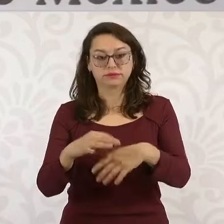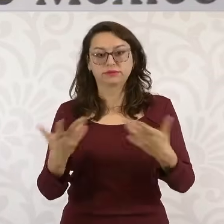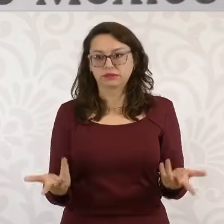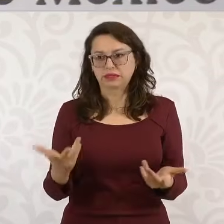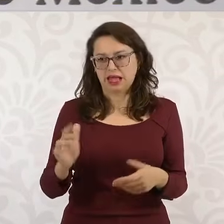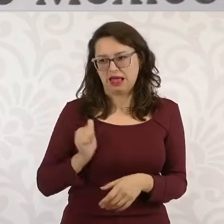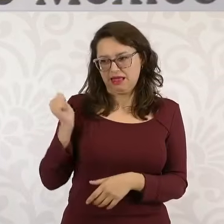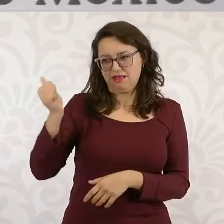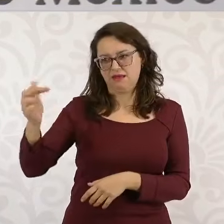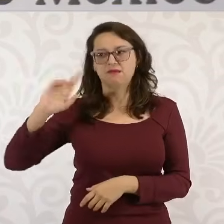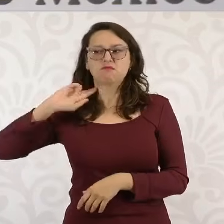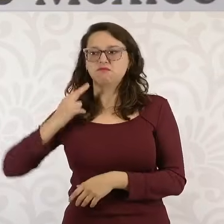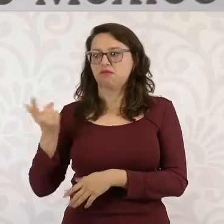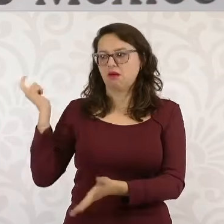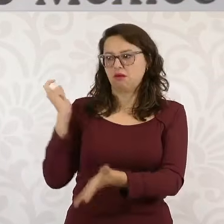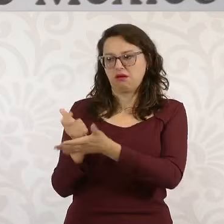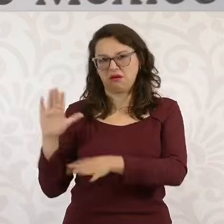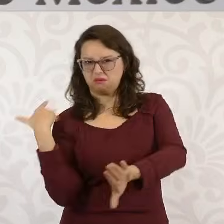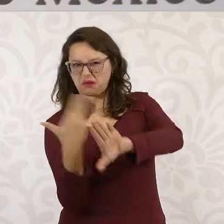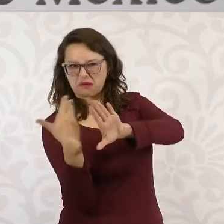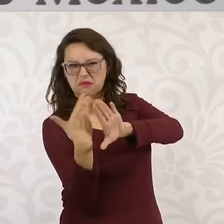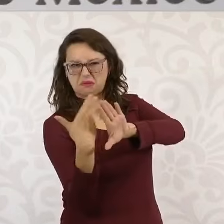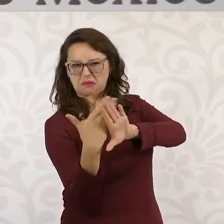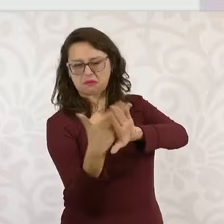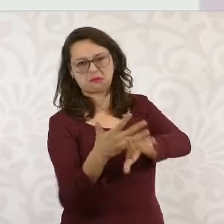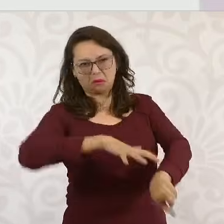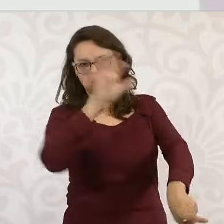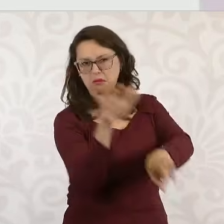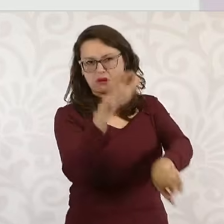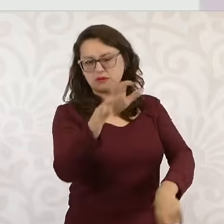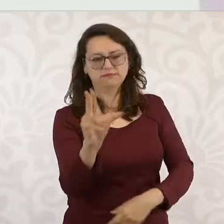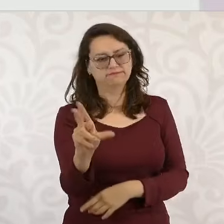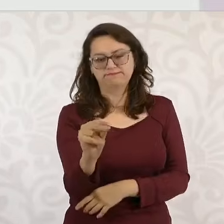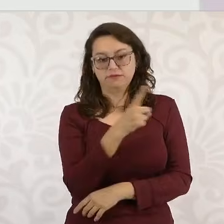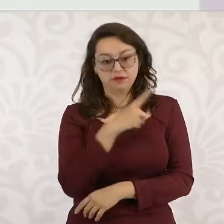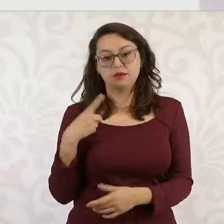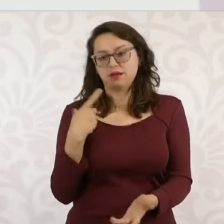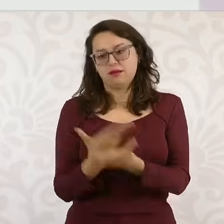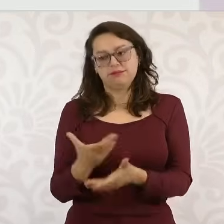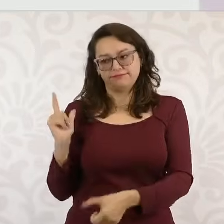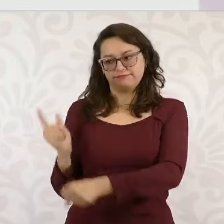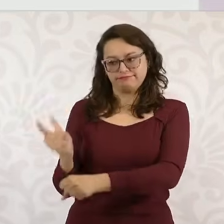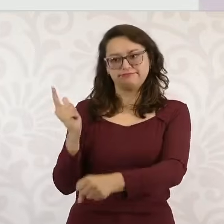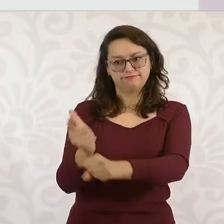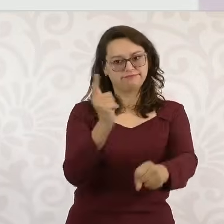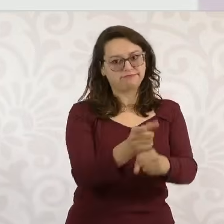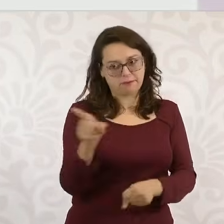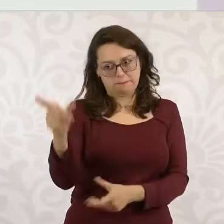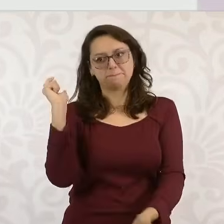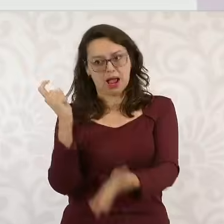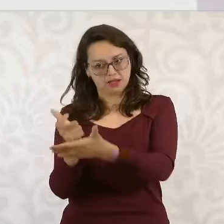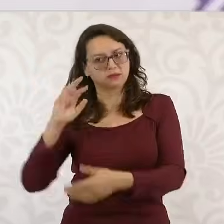de otro, pagadas por alguien. Y es muy fácil conocerlo ahora. Entonces, que el INE tenga esa